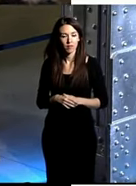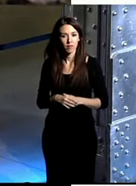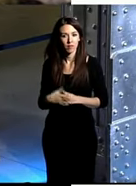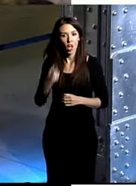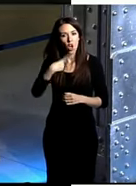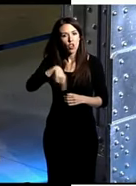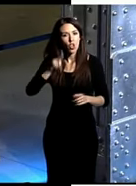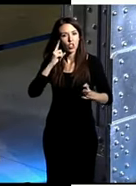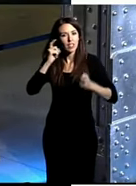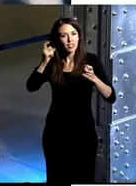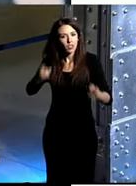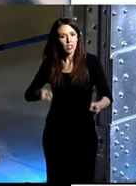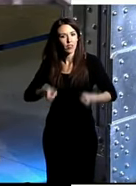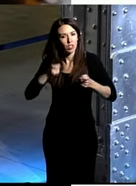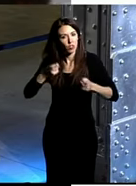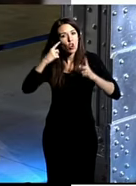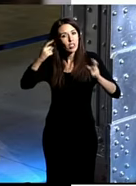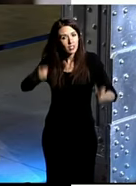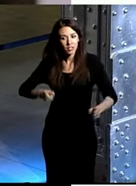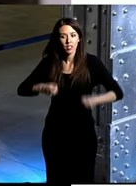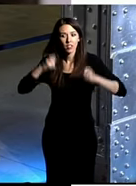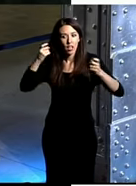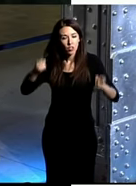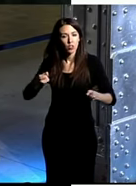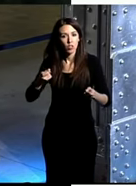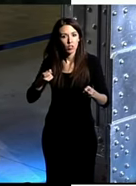Estamos intentando